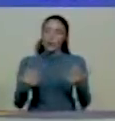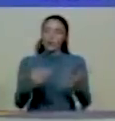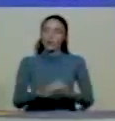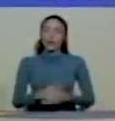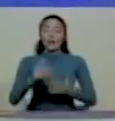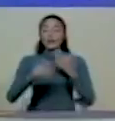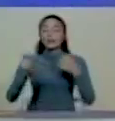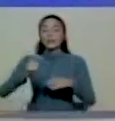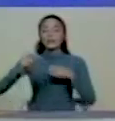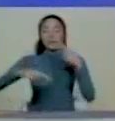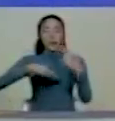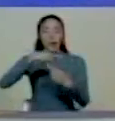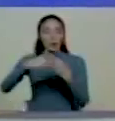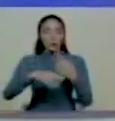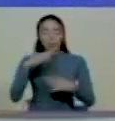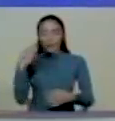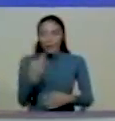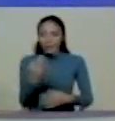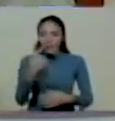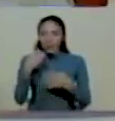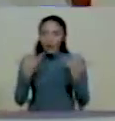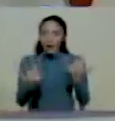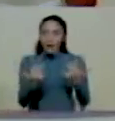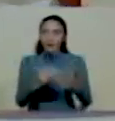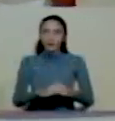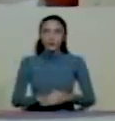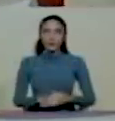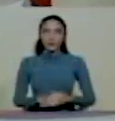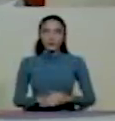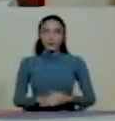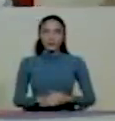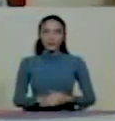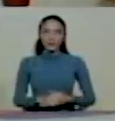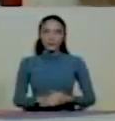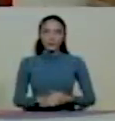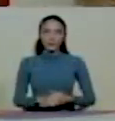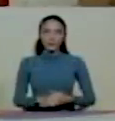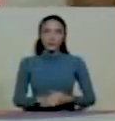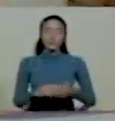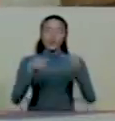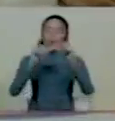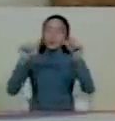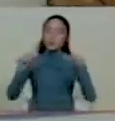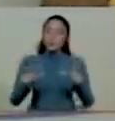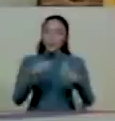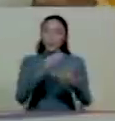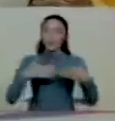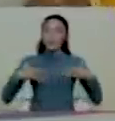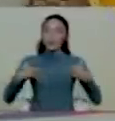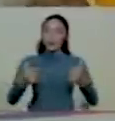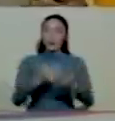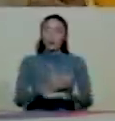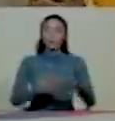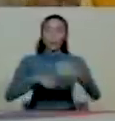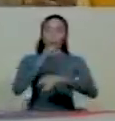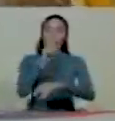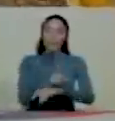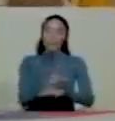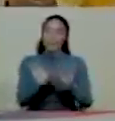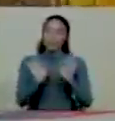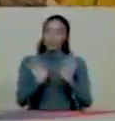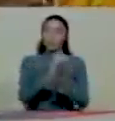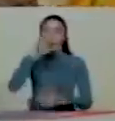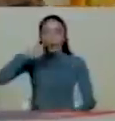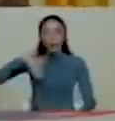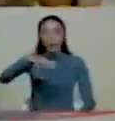Necesitamos una revolución dentro de la revolución en los sistemas de salud creados único y exclusivamente